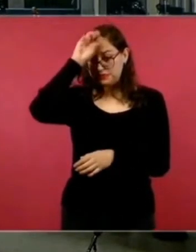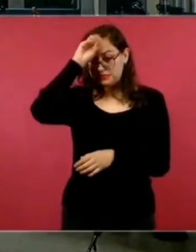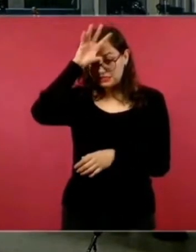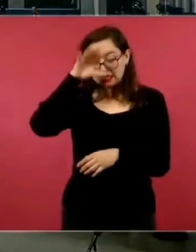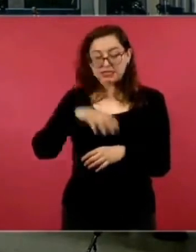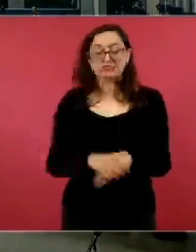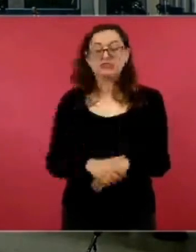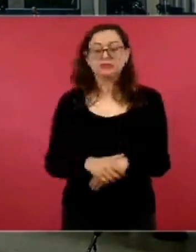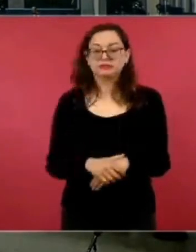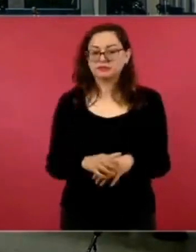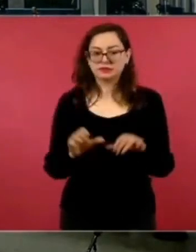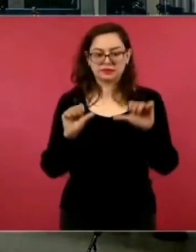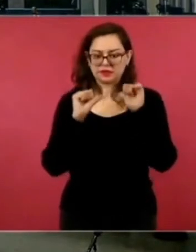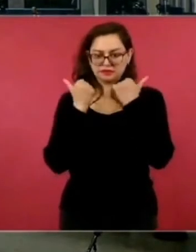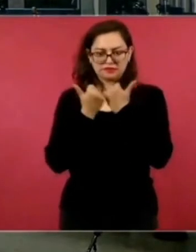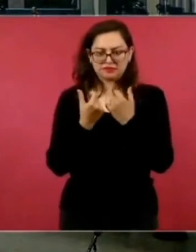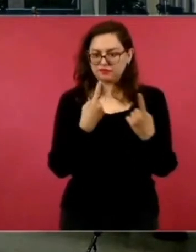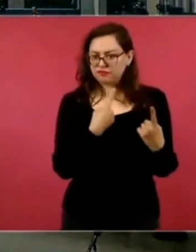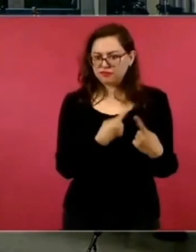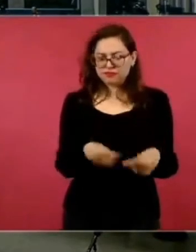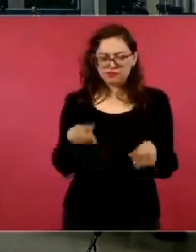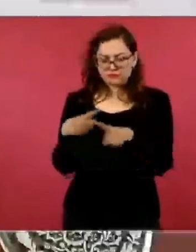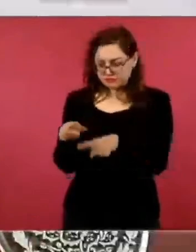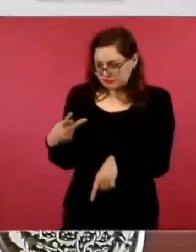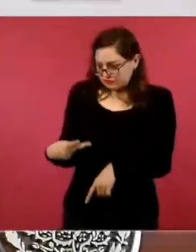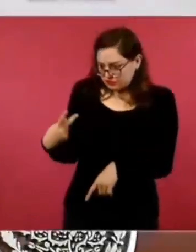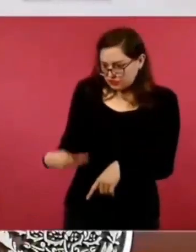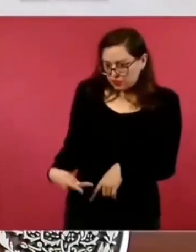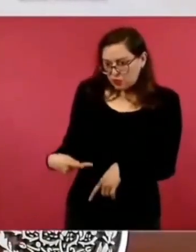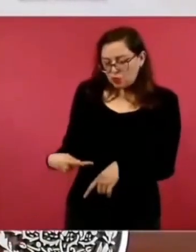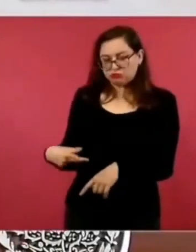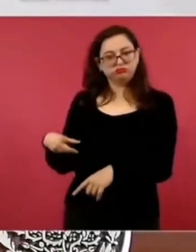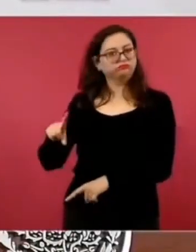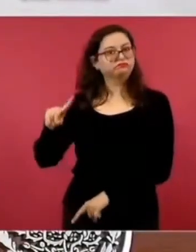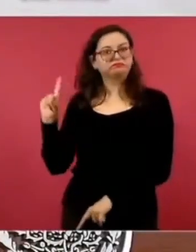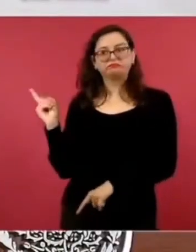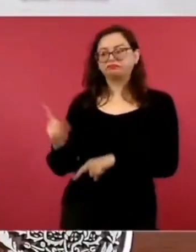Aseguradoras. Hay un libro, no, a ver si pones se llama,